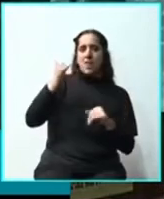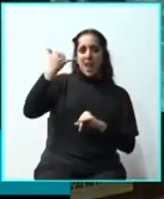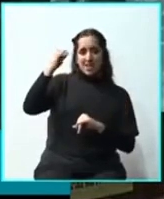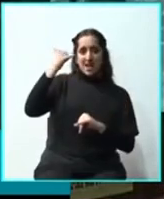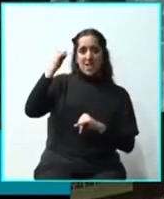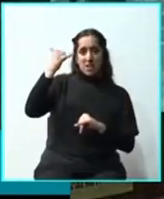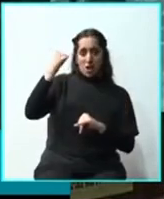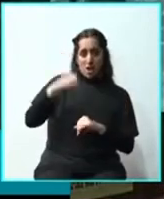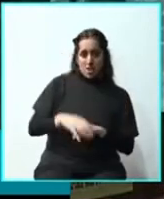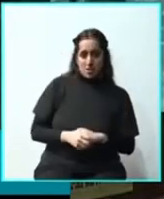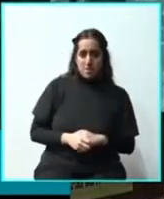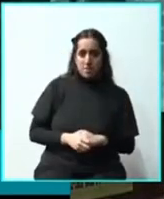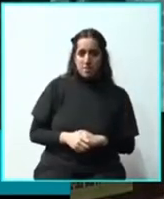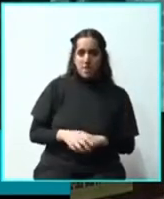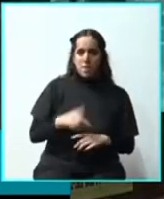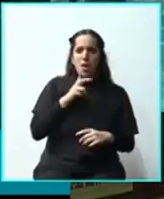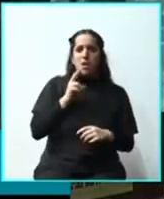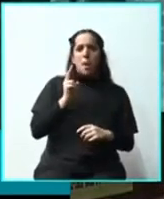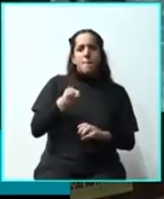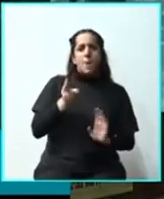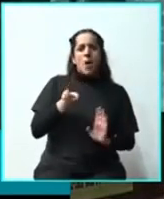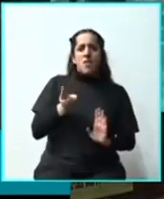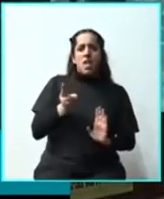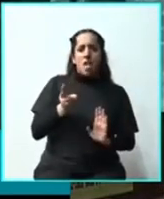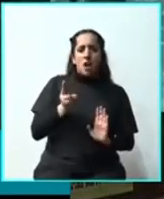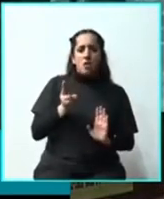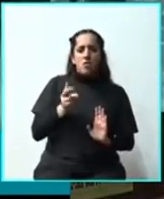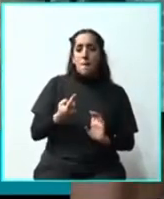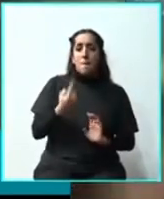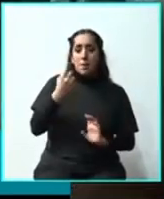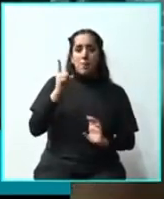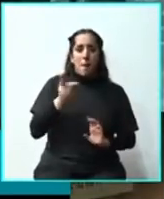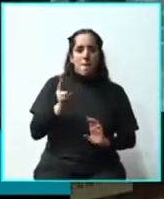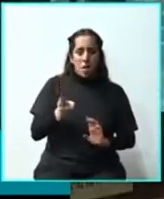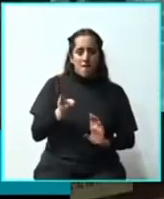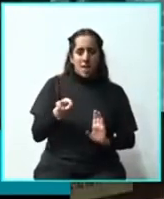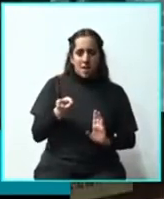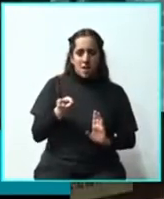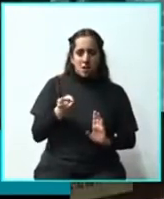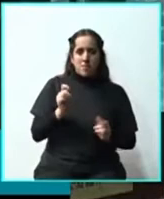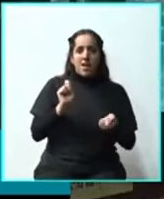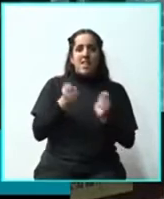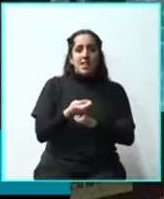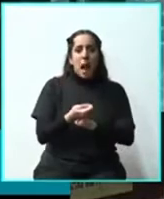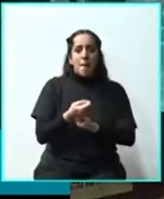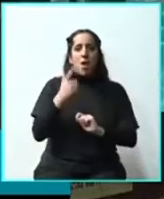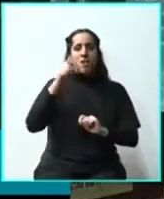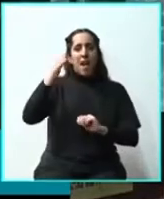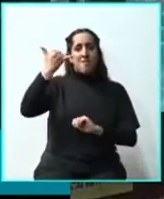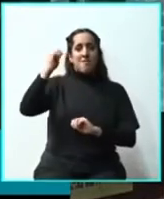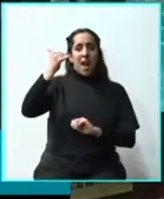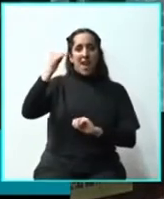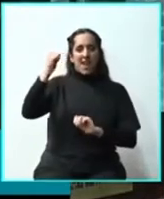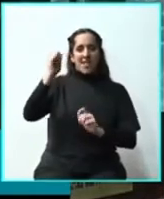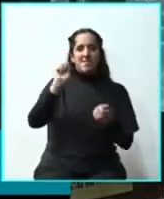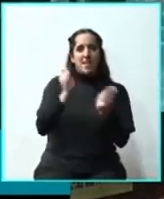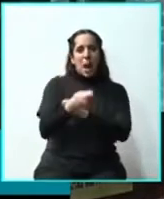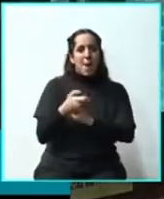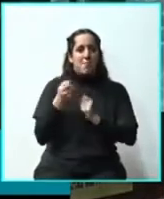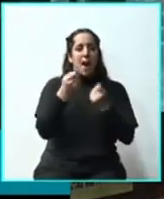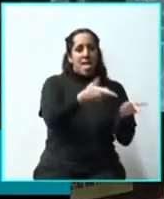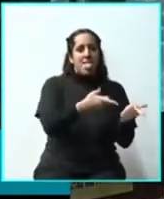grabaciones, prohibiéndose, en el primer caso, la modificación de las imágenes para